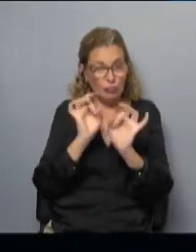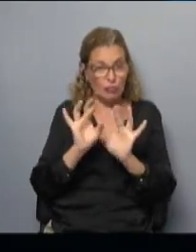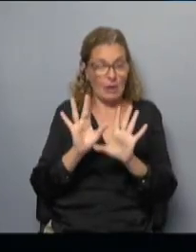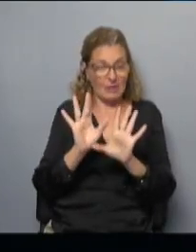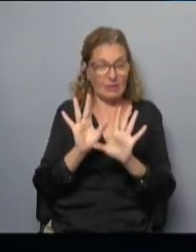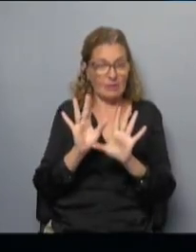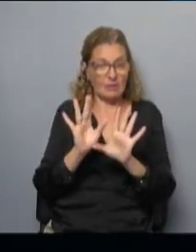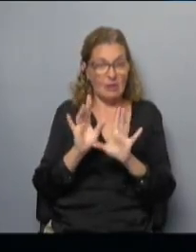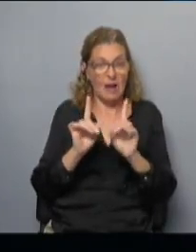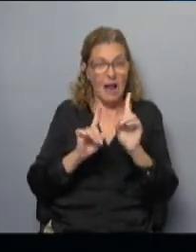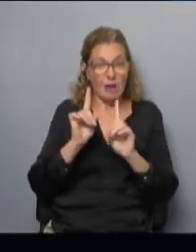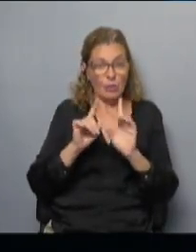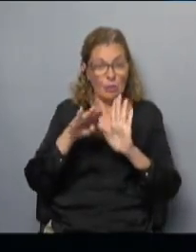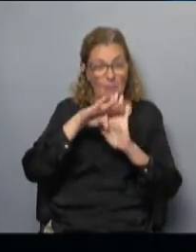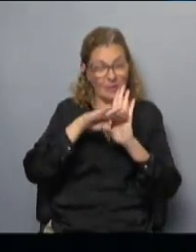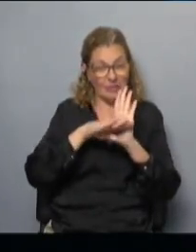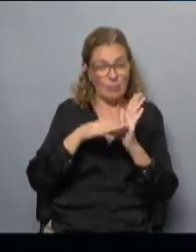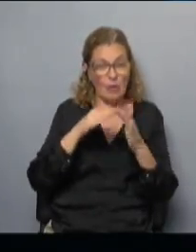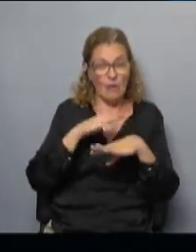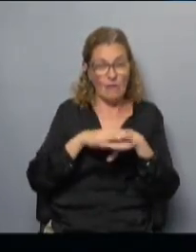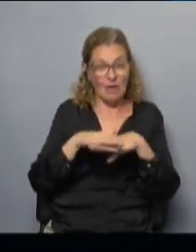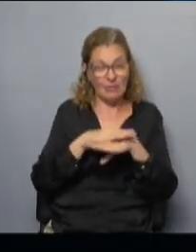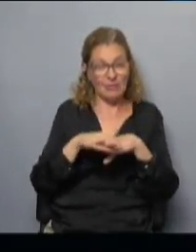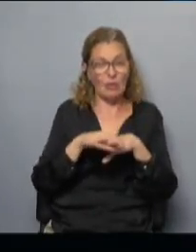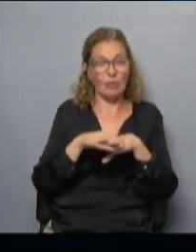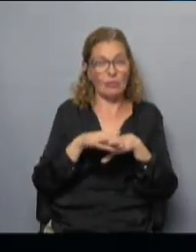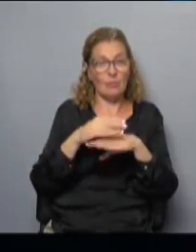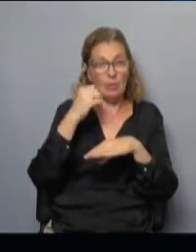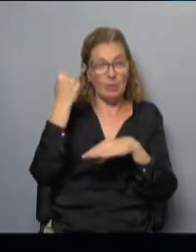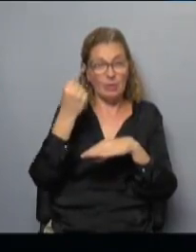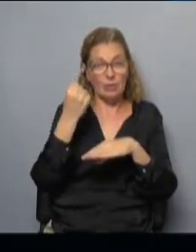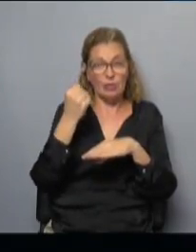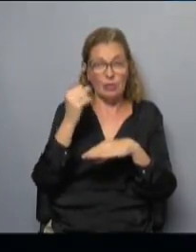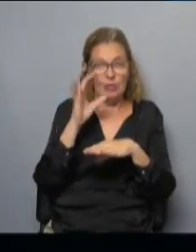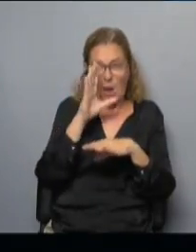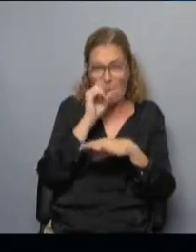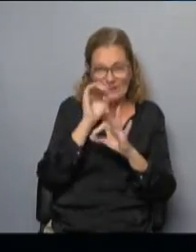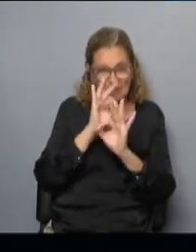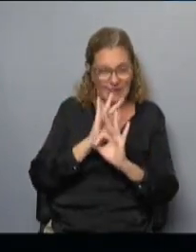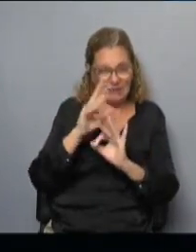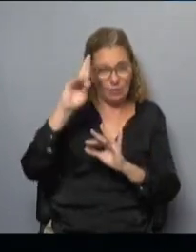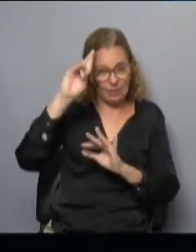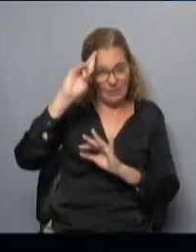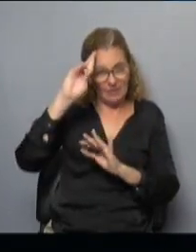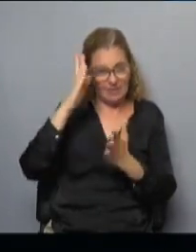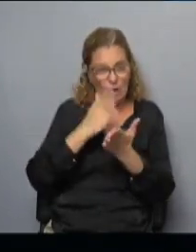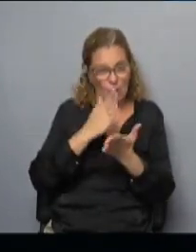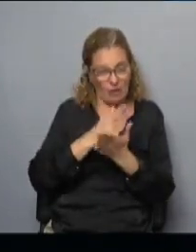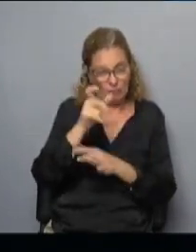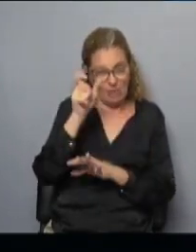que termina algunos principios básicos nos exigen no se comete a nadie y el estricto respeto al derecho de la